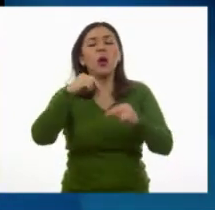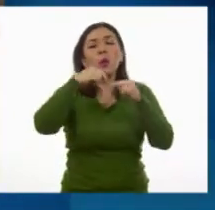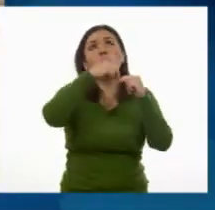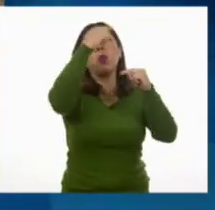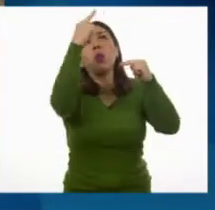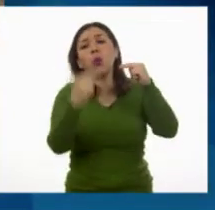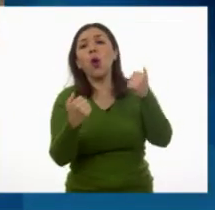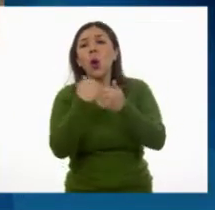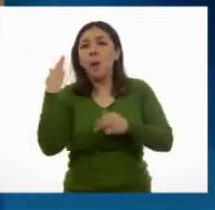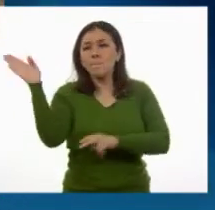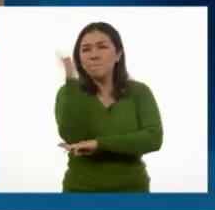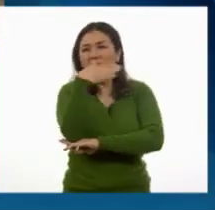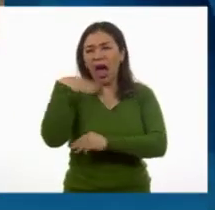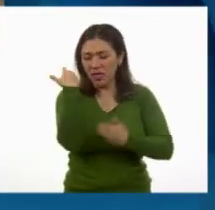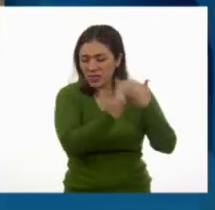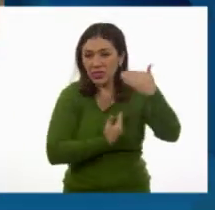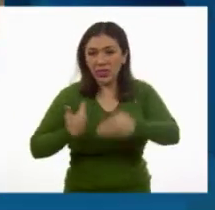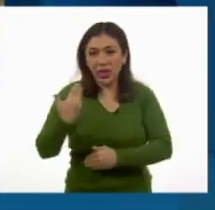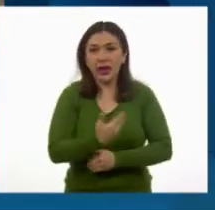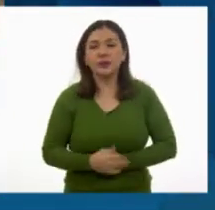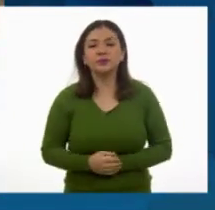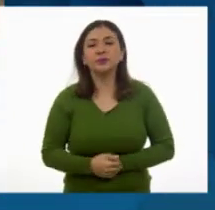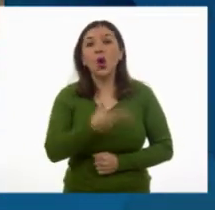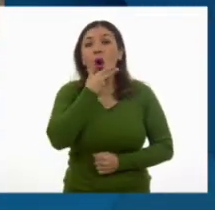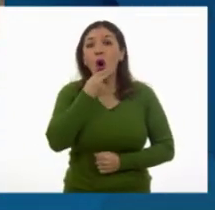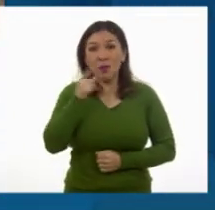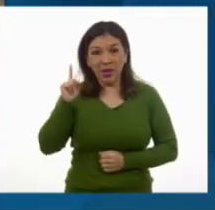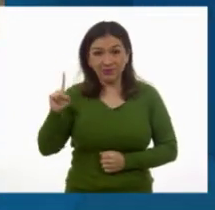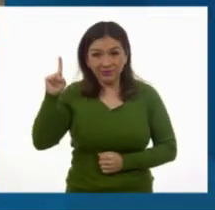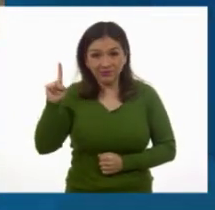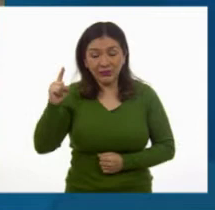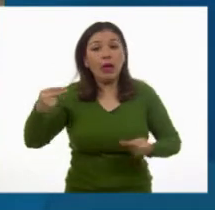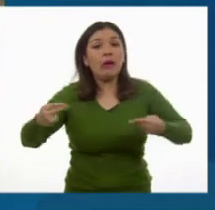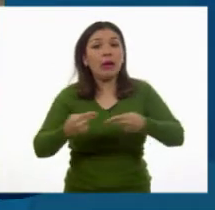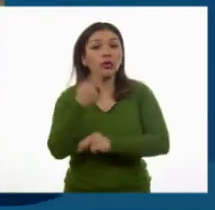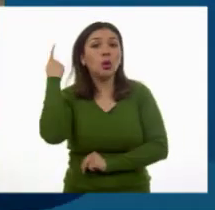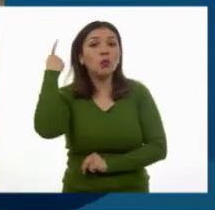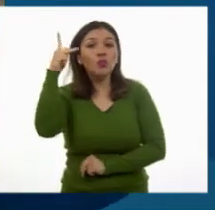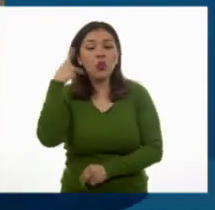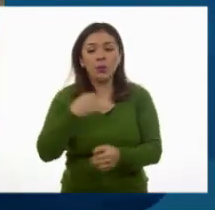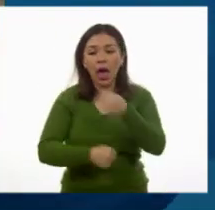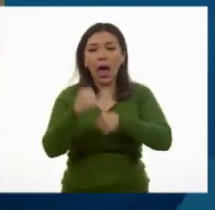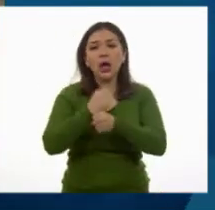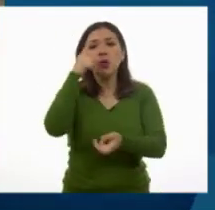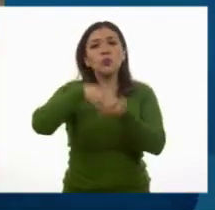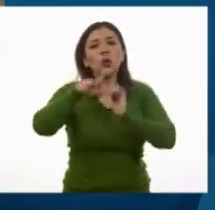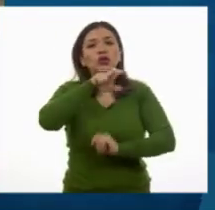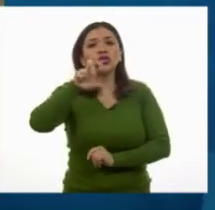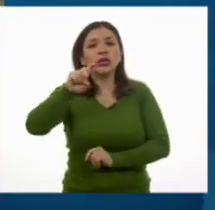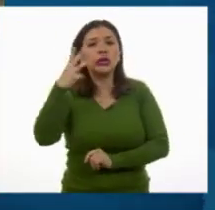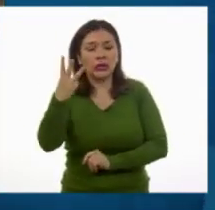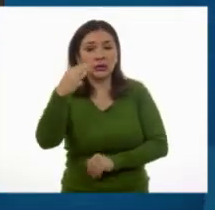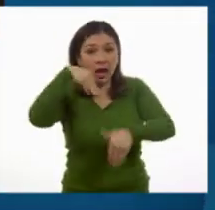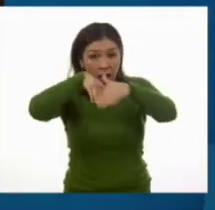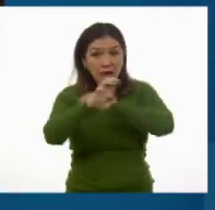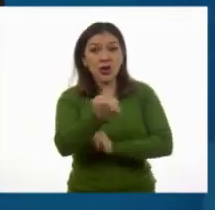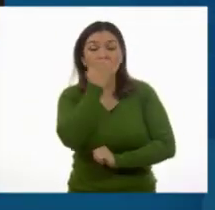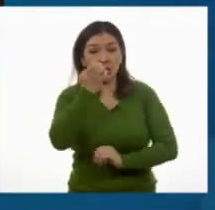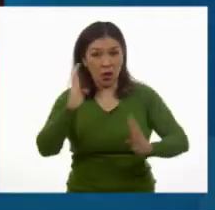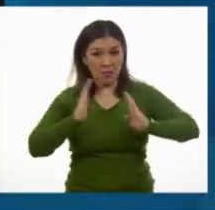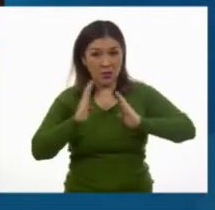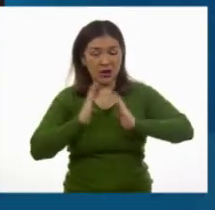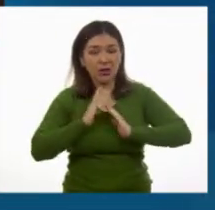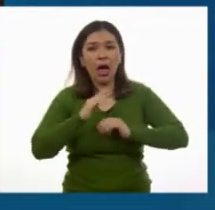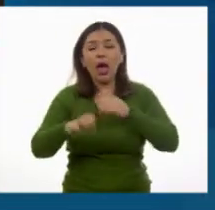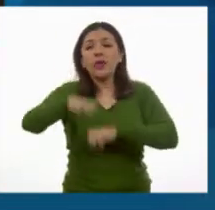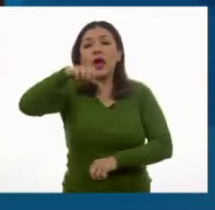bandera. Vicente Suárez nació en Puebla en 1833, e ingresó al colegio militar